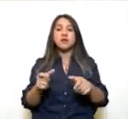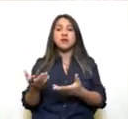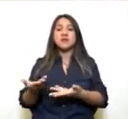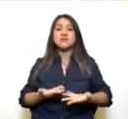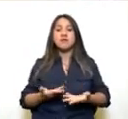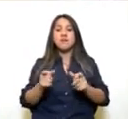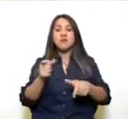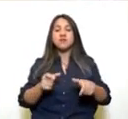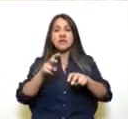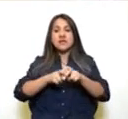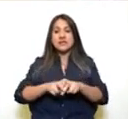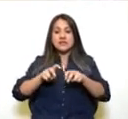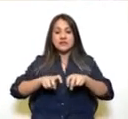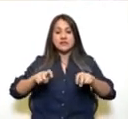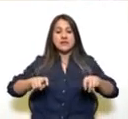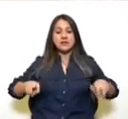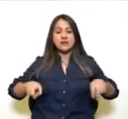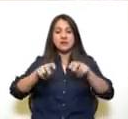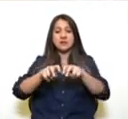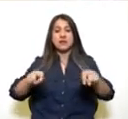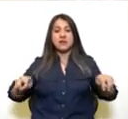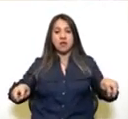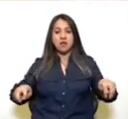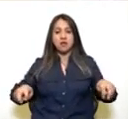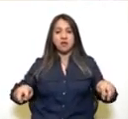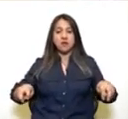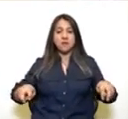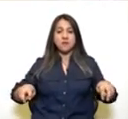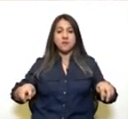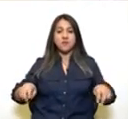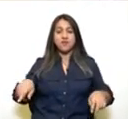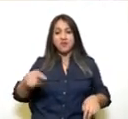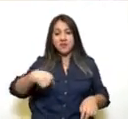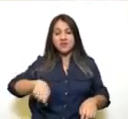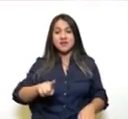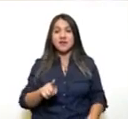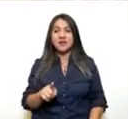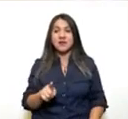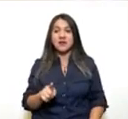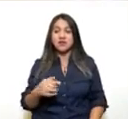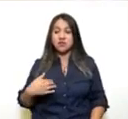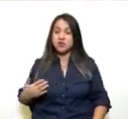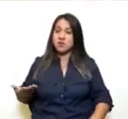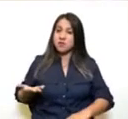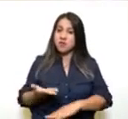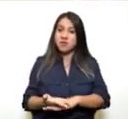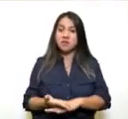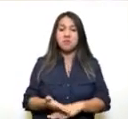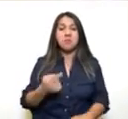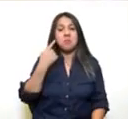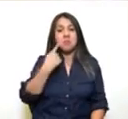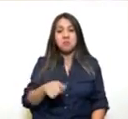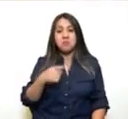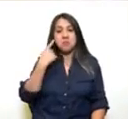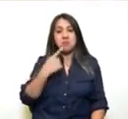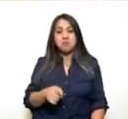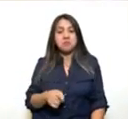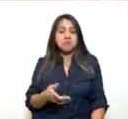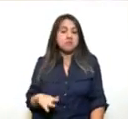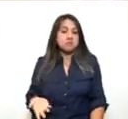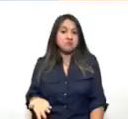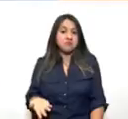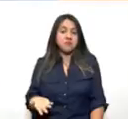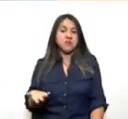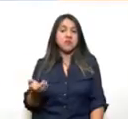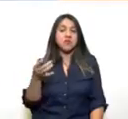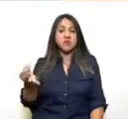y eso esas esas eso que he pedido no no ha sido escuchado o sea